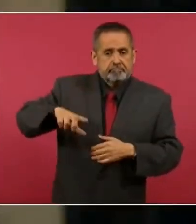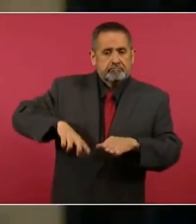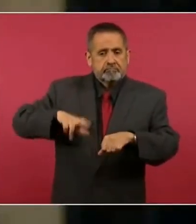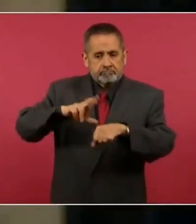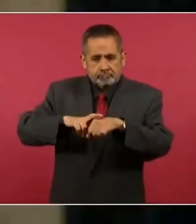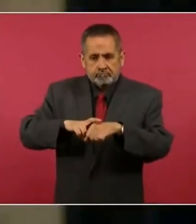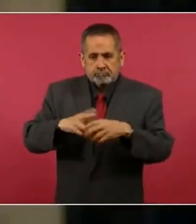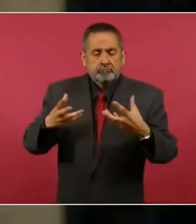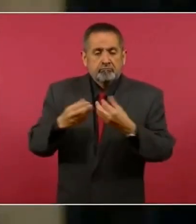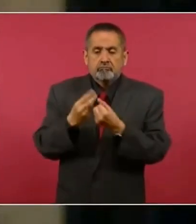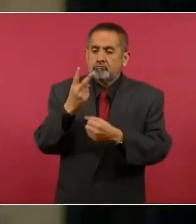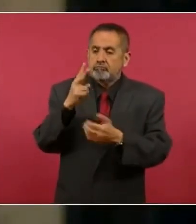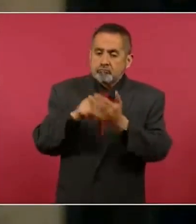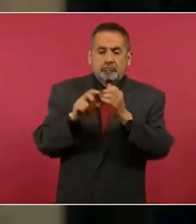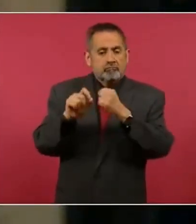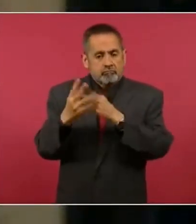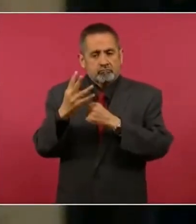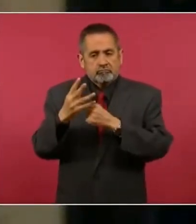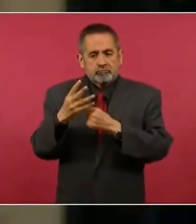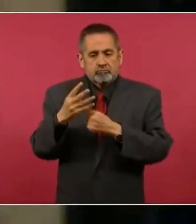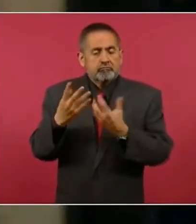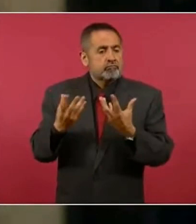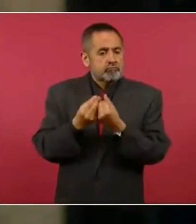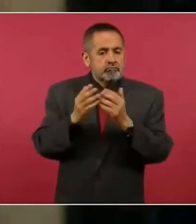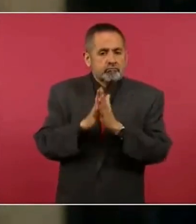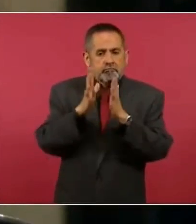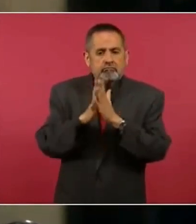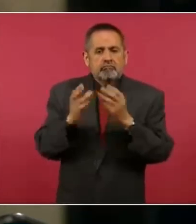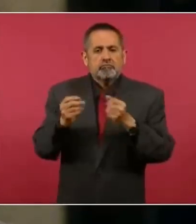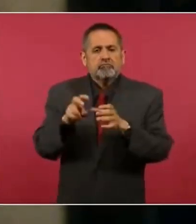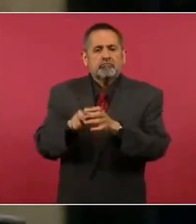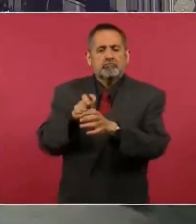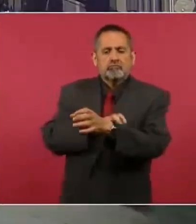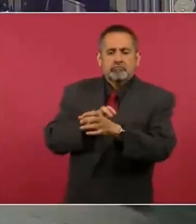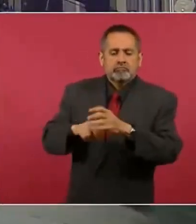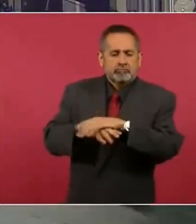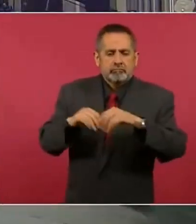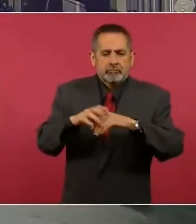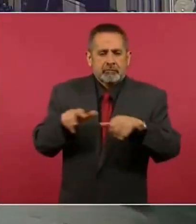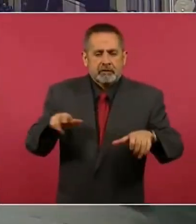que entren en el 2024 las actividades participativas o que se queden al margen.